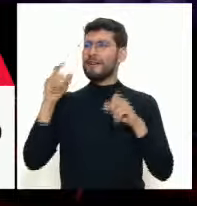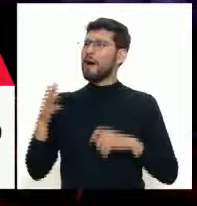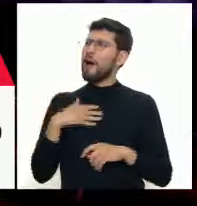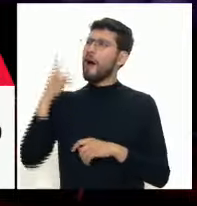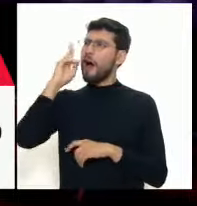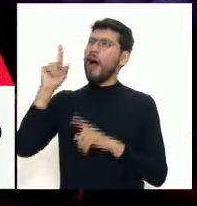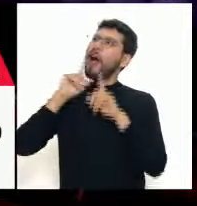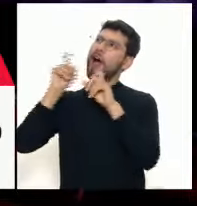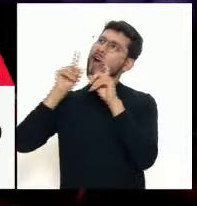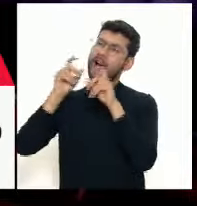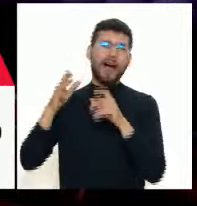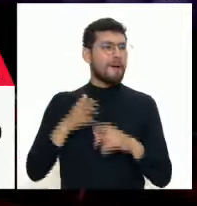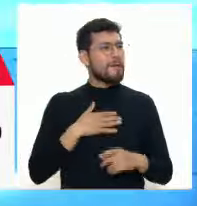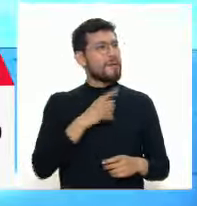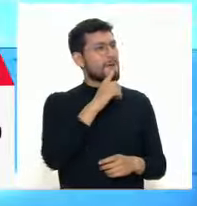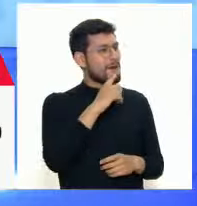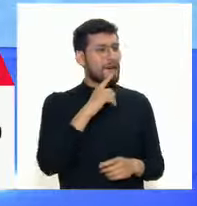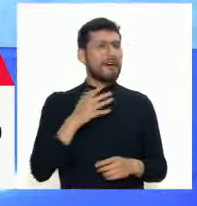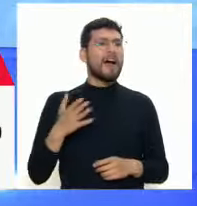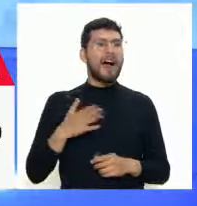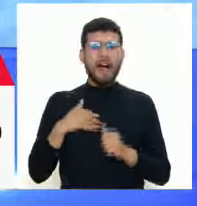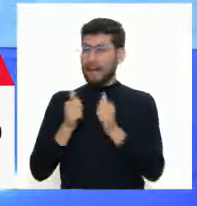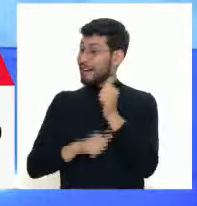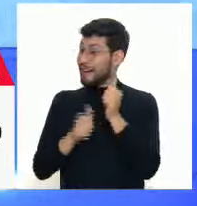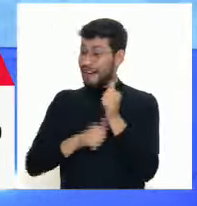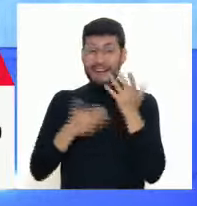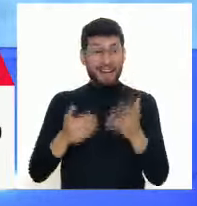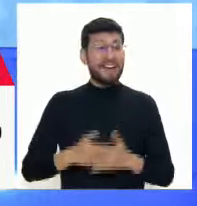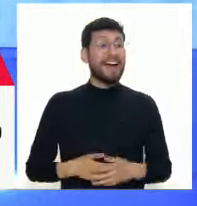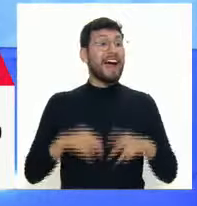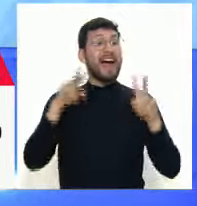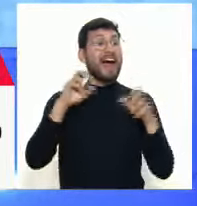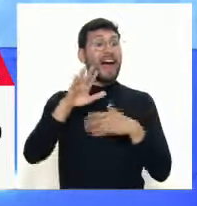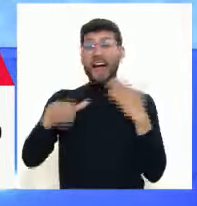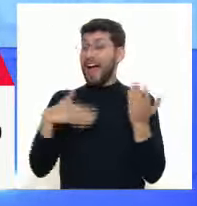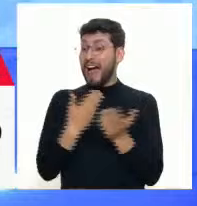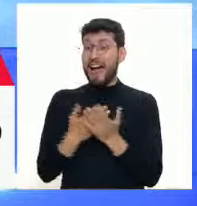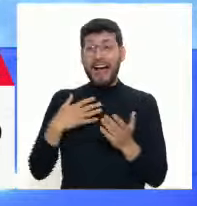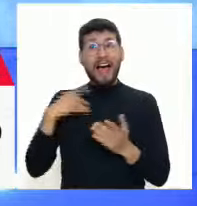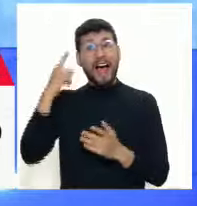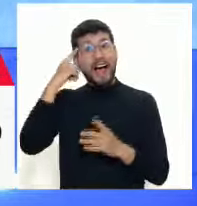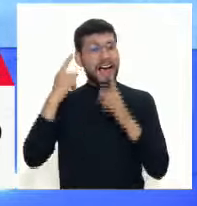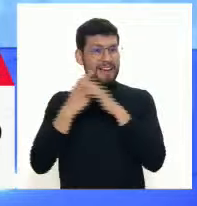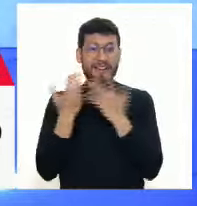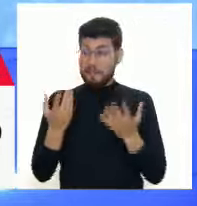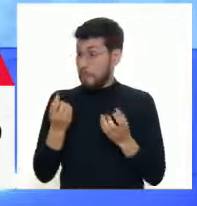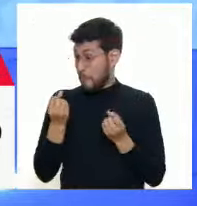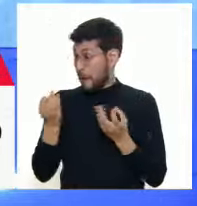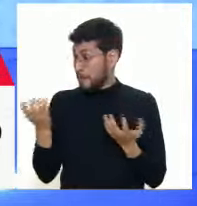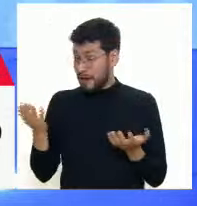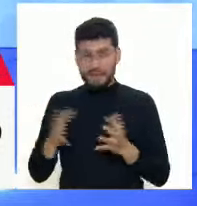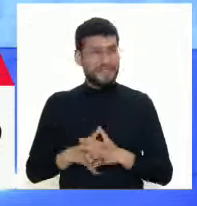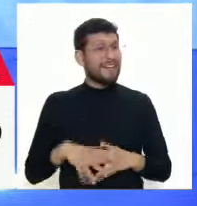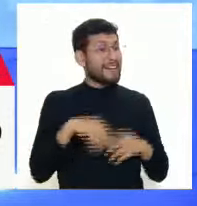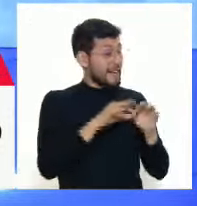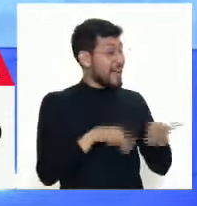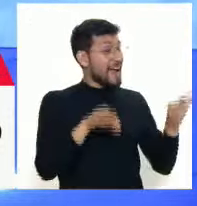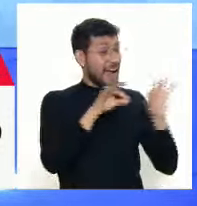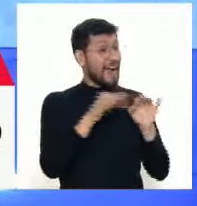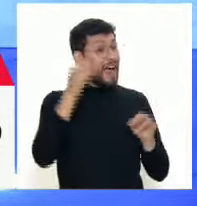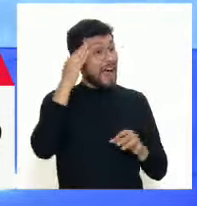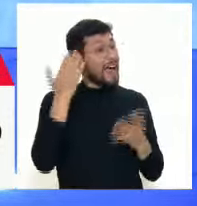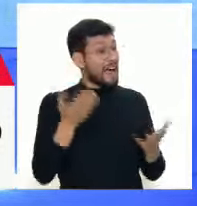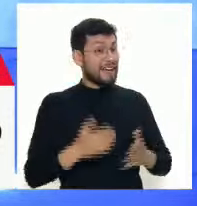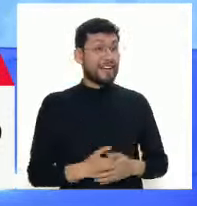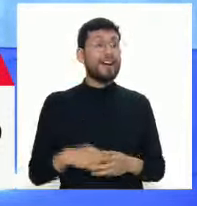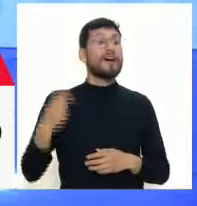mis profesoras, a mis papás, a mis hermanos, sobre todo lo que se me venga a la cabeza. Yo creo que está bien, ¿no? Es muy importante saber, por